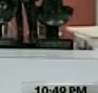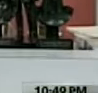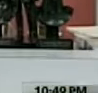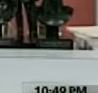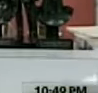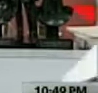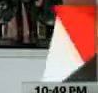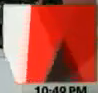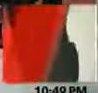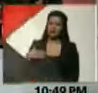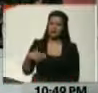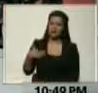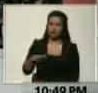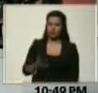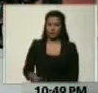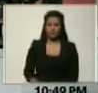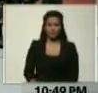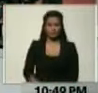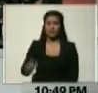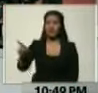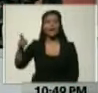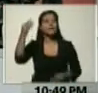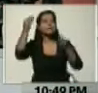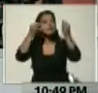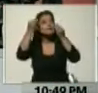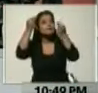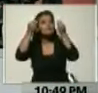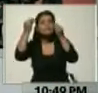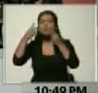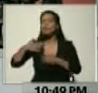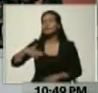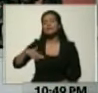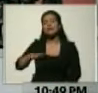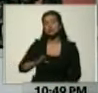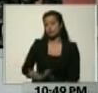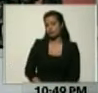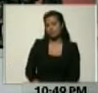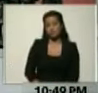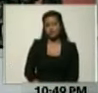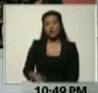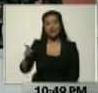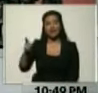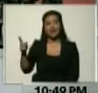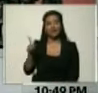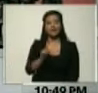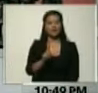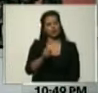Pobrecito, vale, esa preocupación que tiene. Ahora es ciudadano español